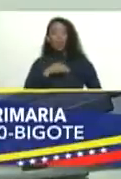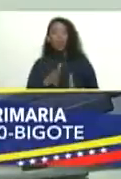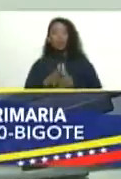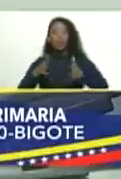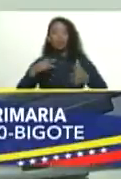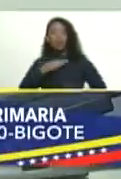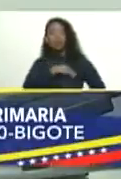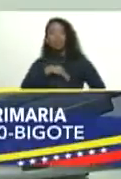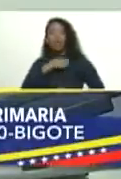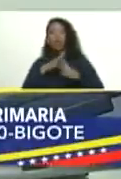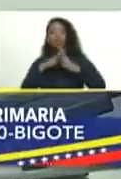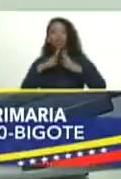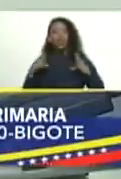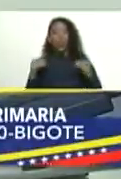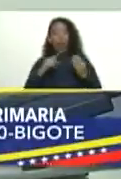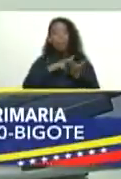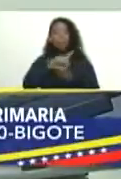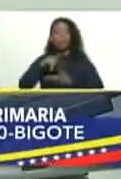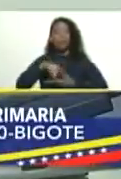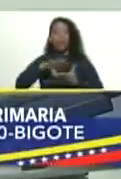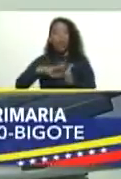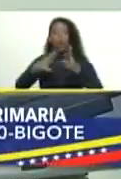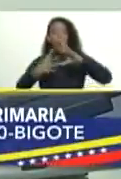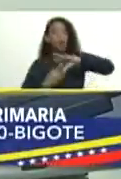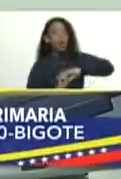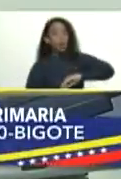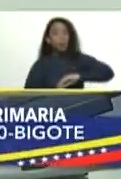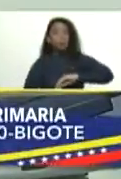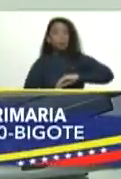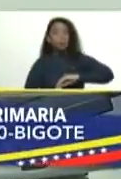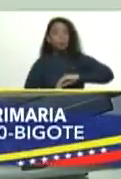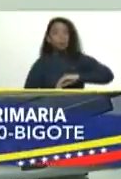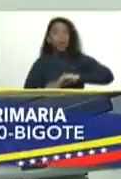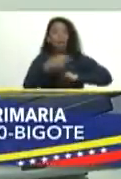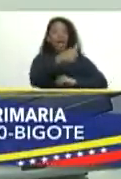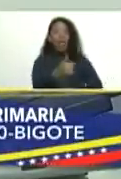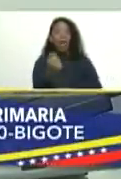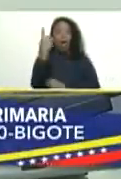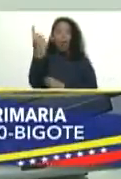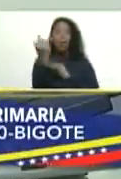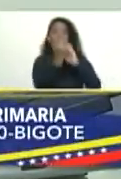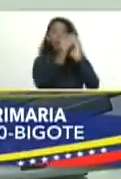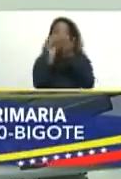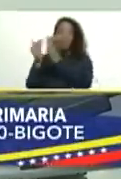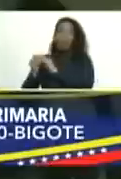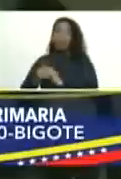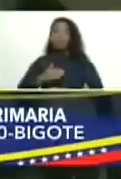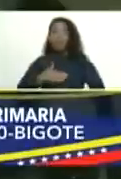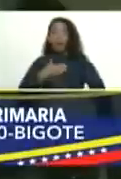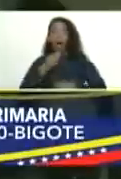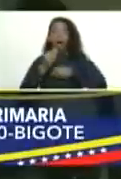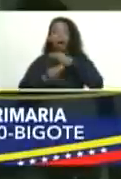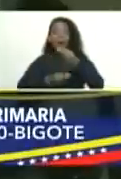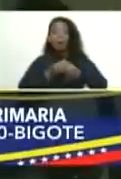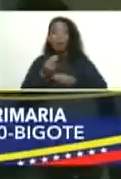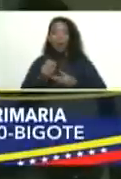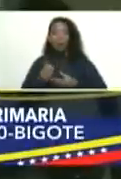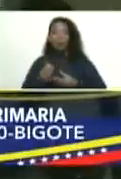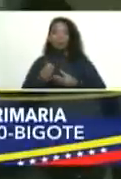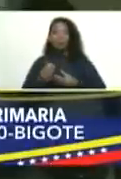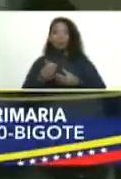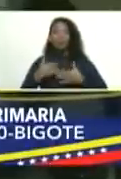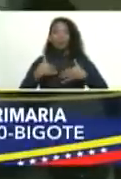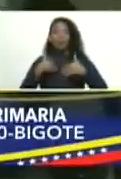Misiones, toda la parte de los CLAP, la caracterización de cada una de las comunidades y poder darle salud